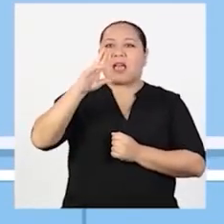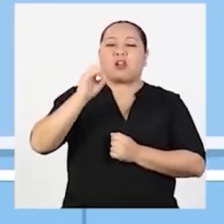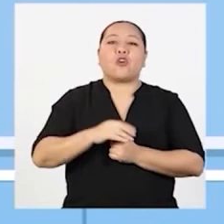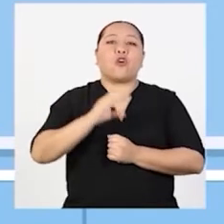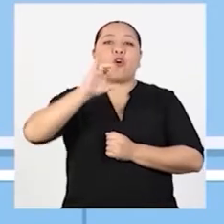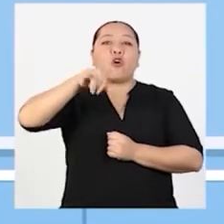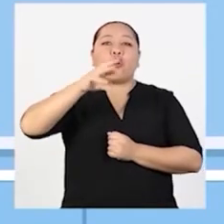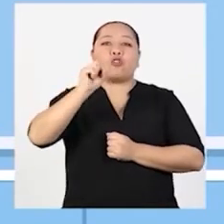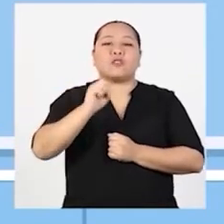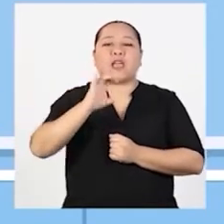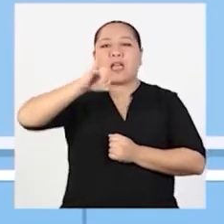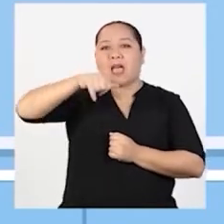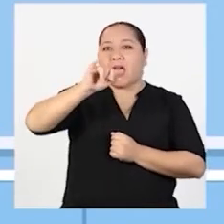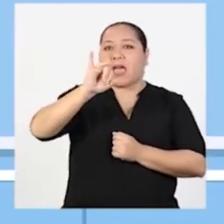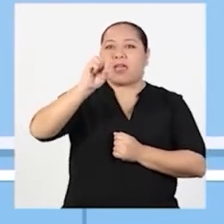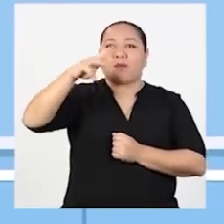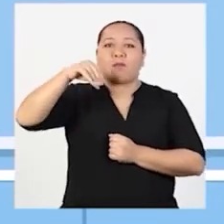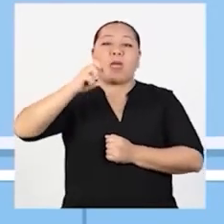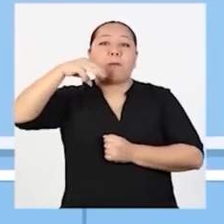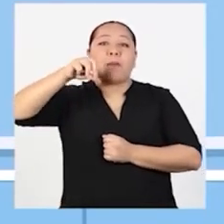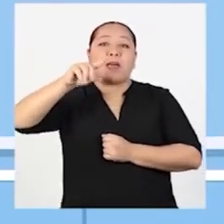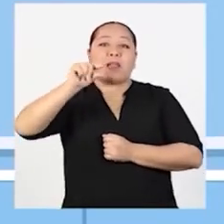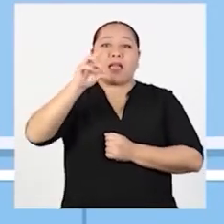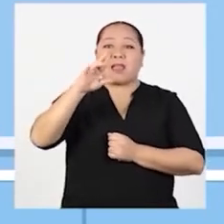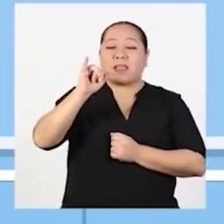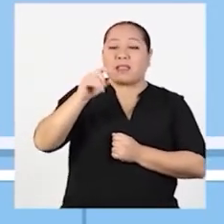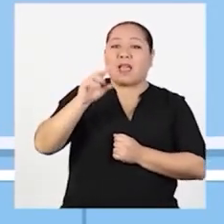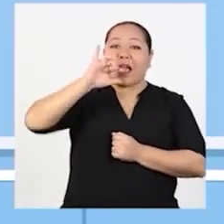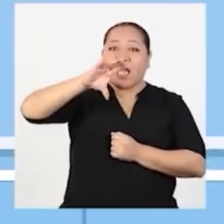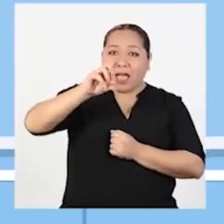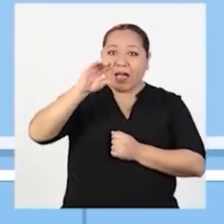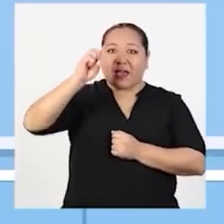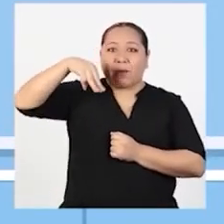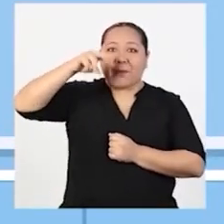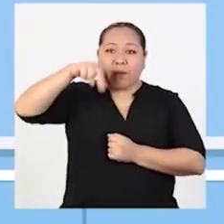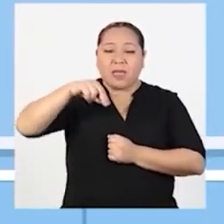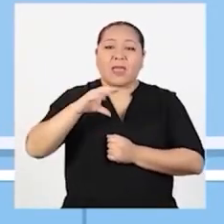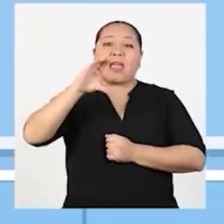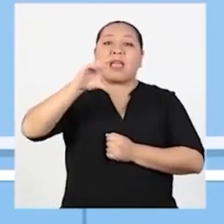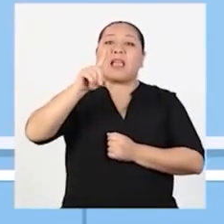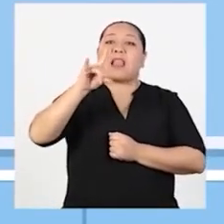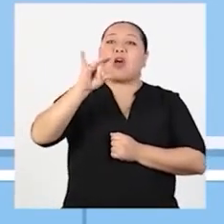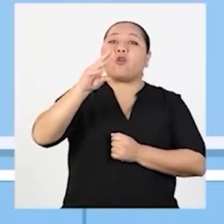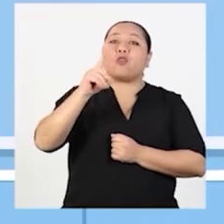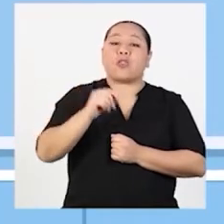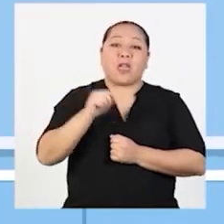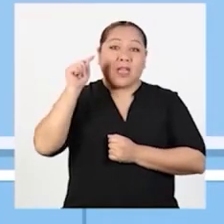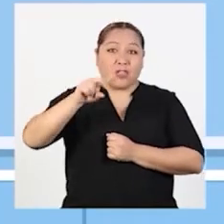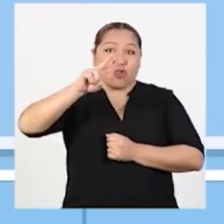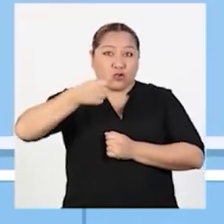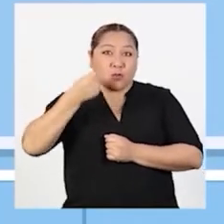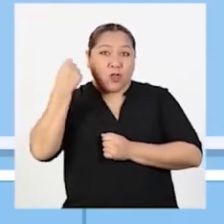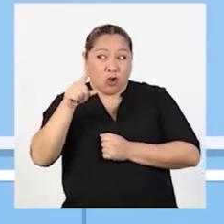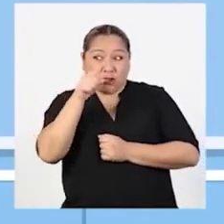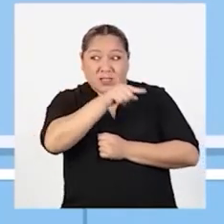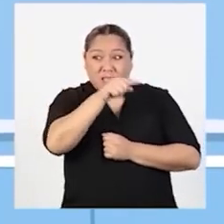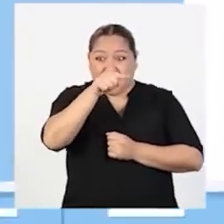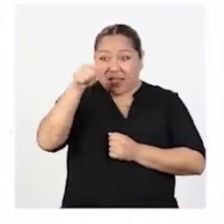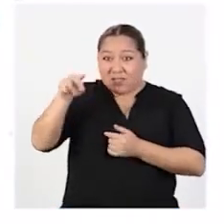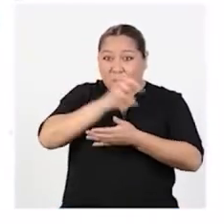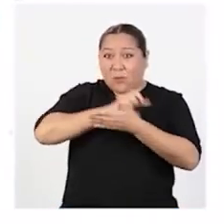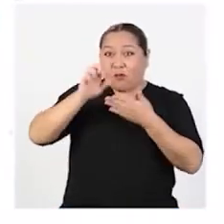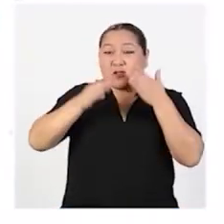de vida de nuestro país. Y, como inspiración, pasaré a mencionar algunos representantes de la genética en el Perú: